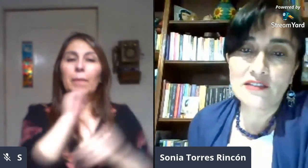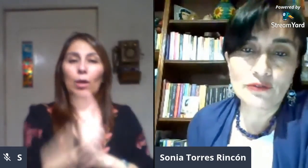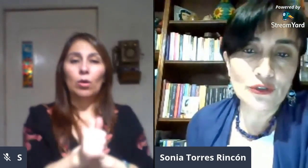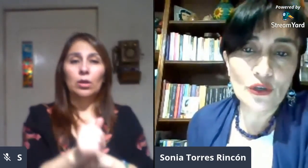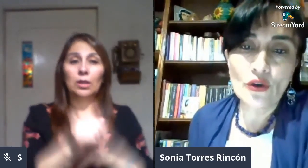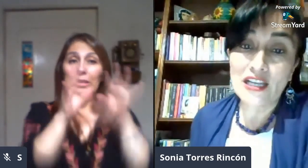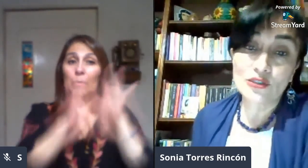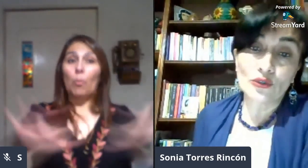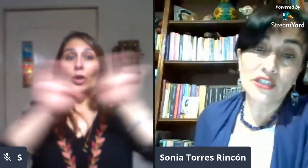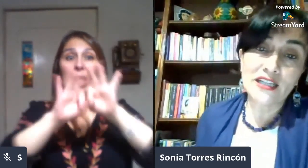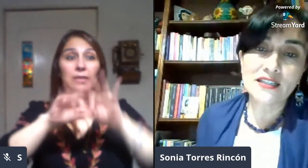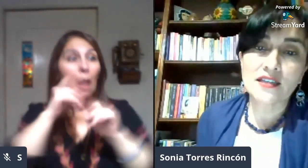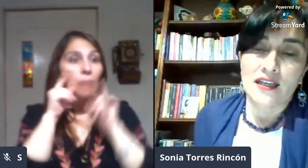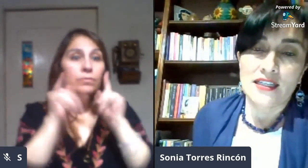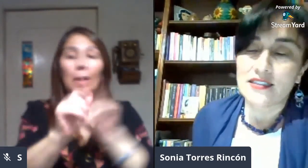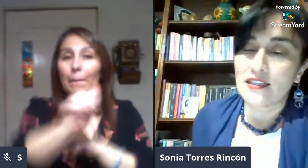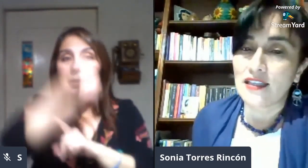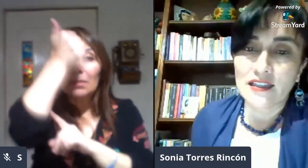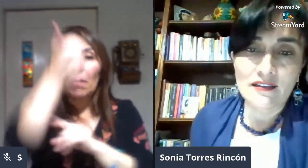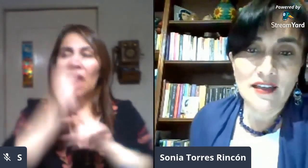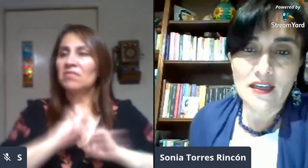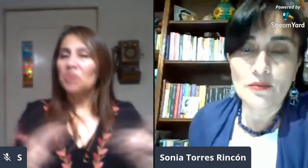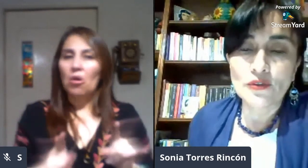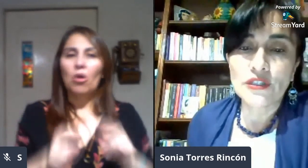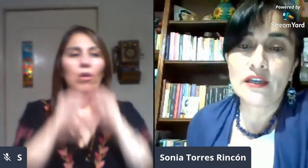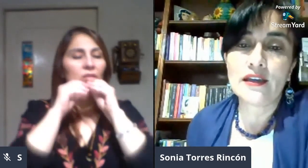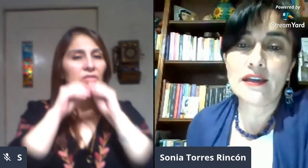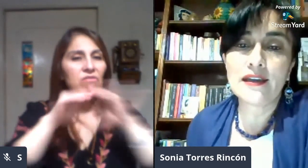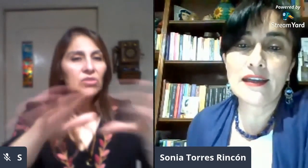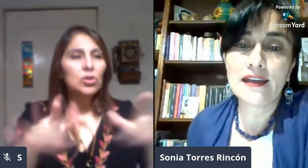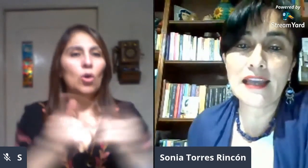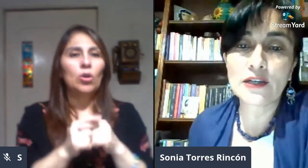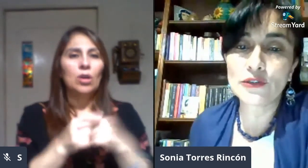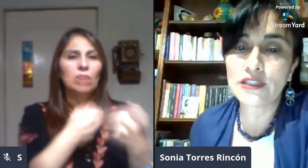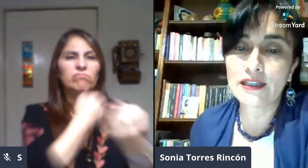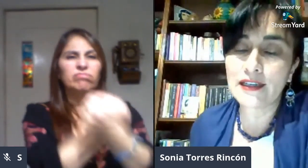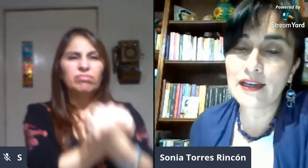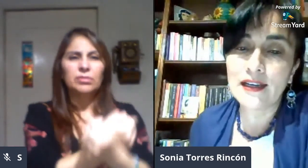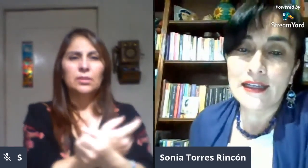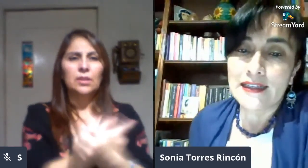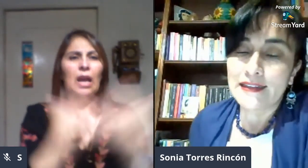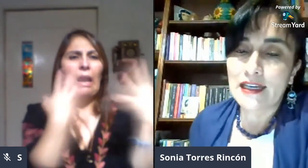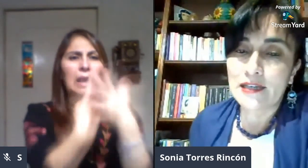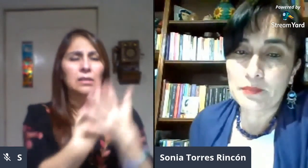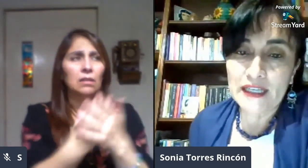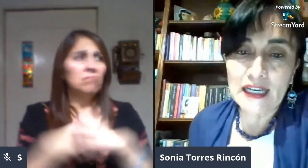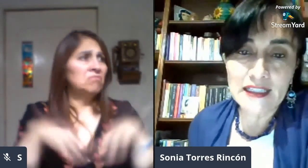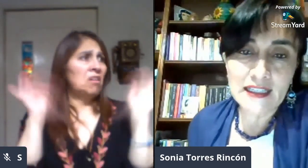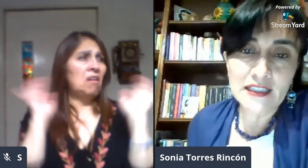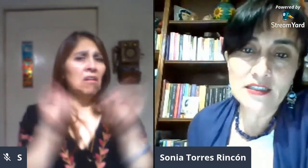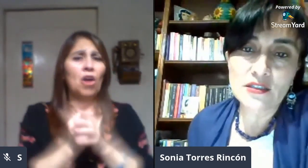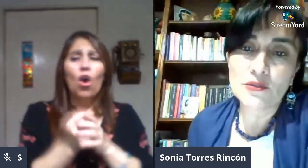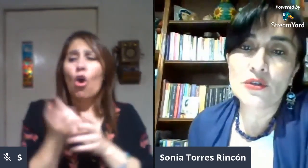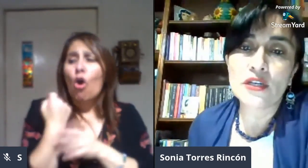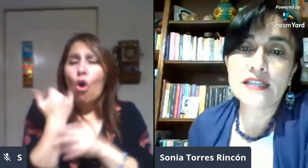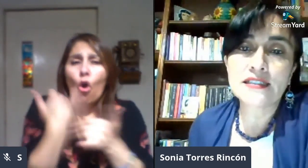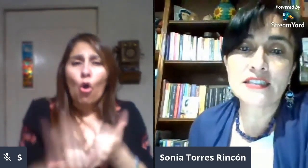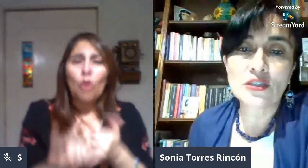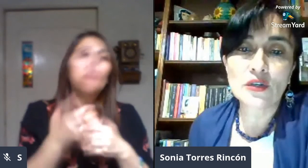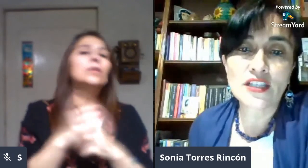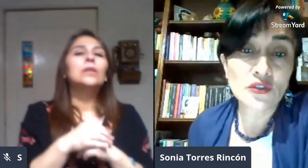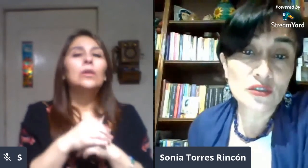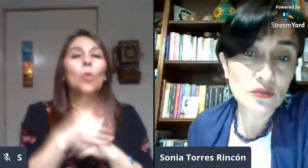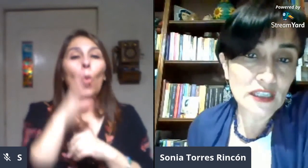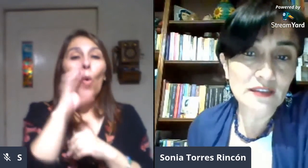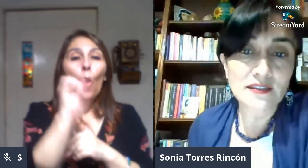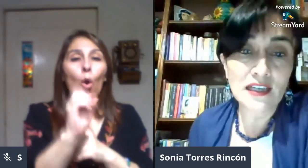manejo, la difusión, las condenas. Esta tarde veíamos la condena tan precaria que recibió el